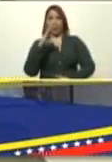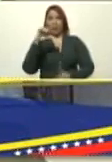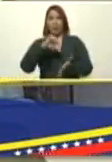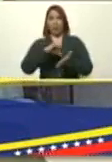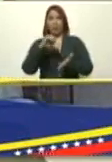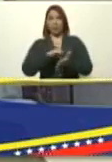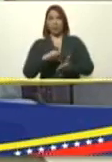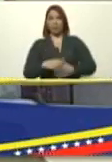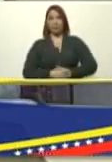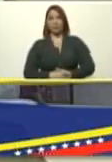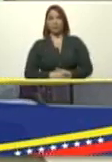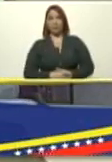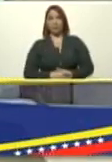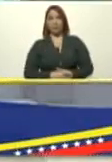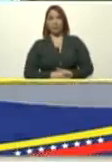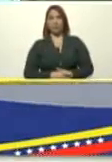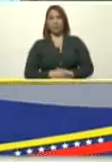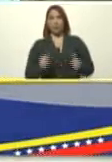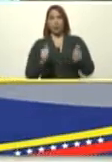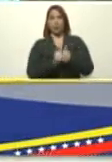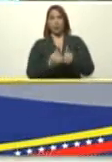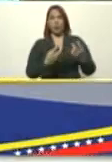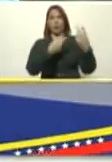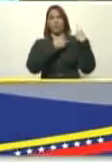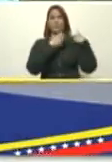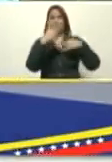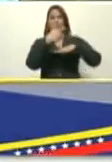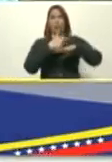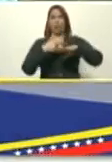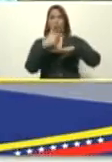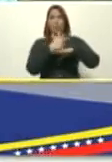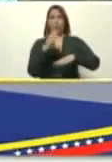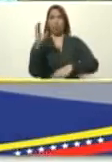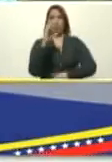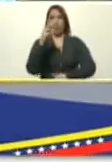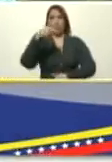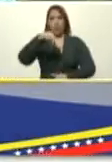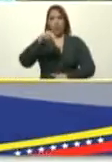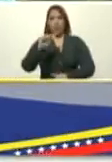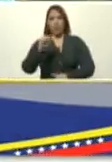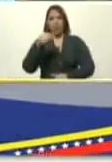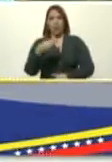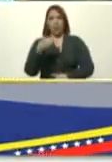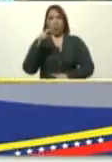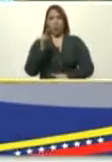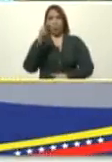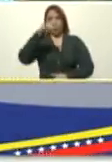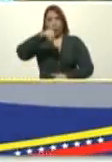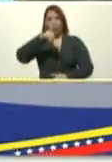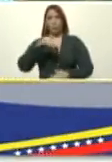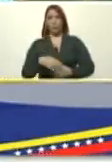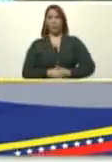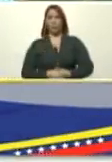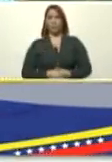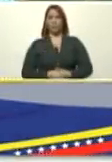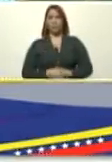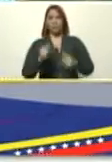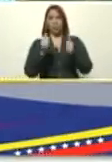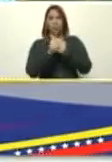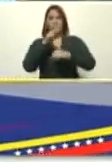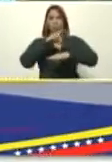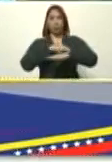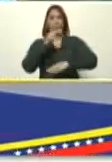Rivas, con el jefe de gobierno de Caracas, Nahum Fernández, con la